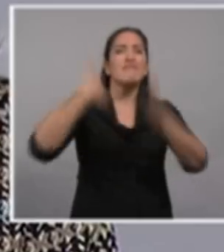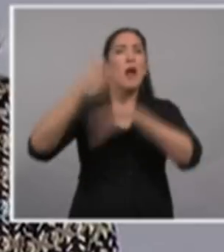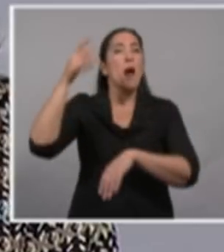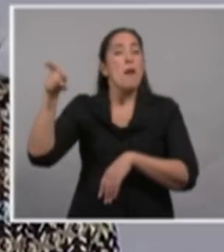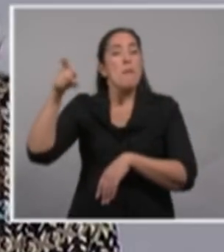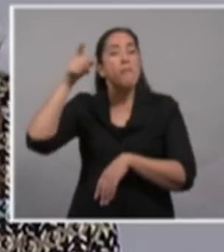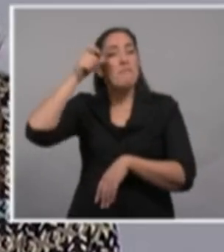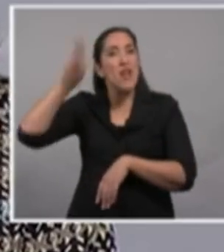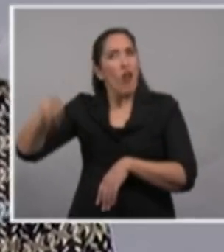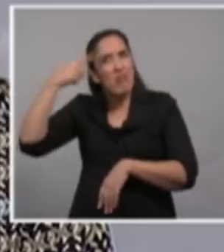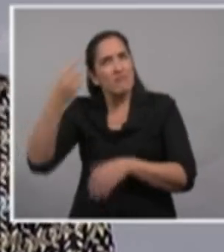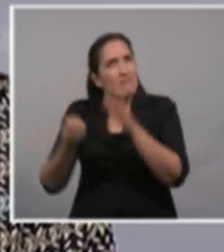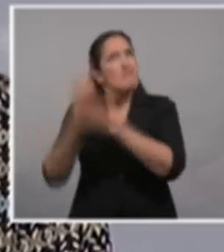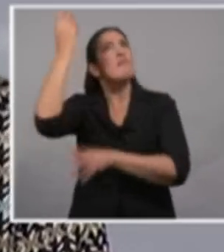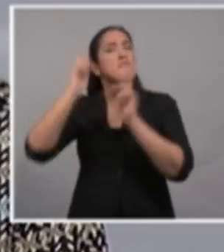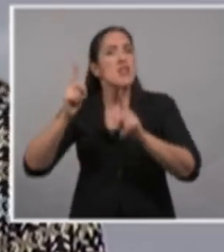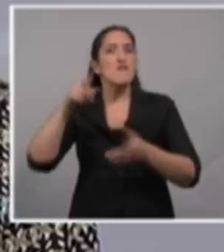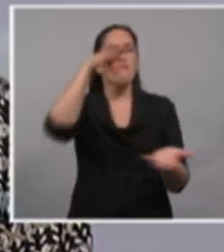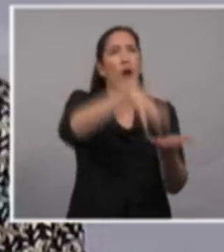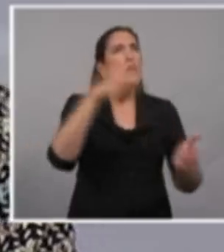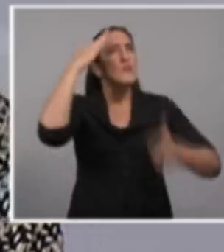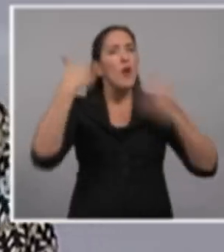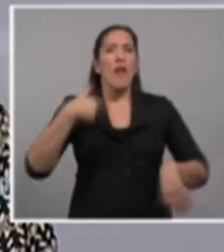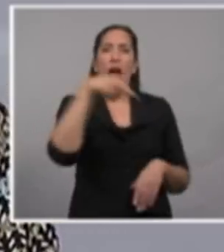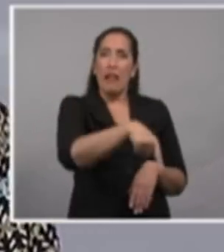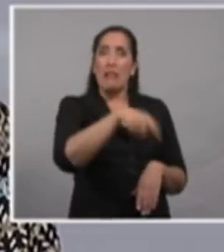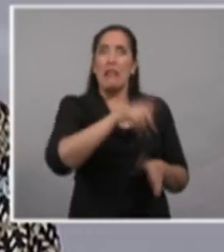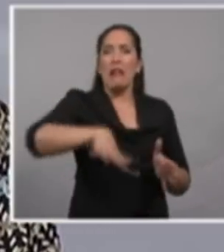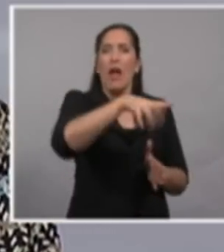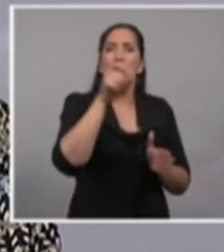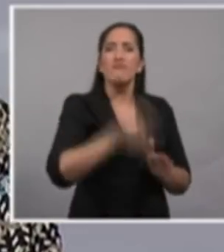sueño nuclear argentino, y que venimos hoy,